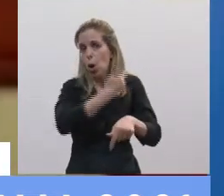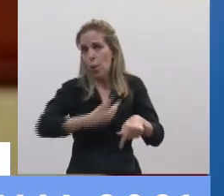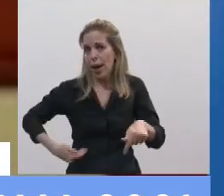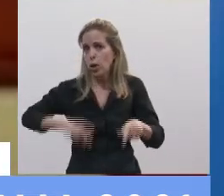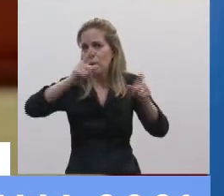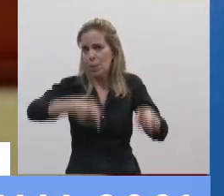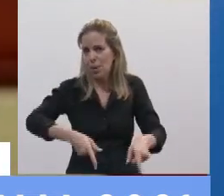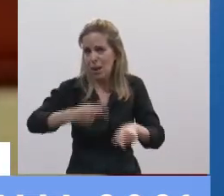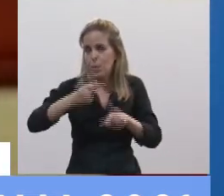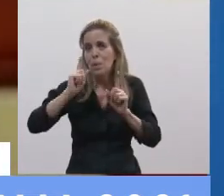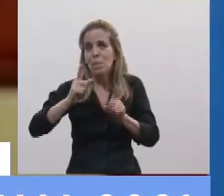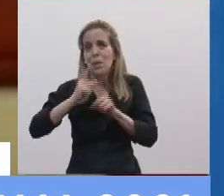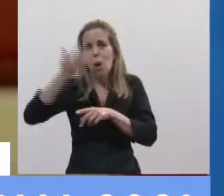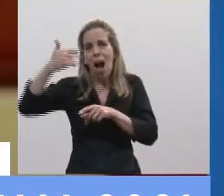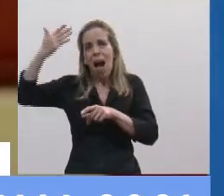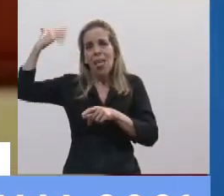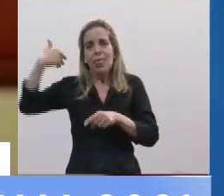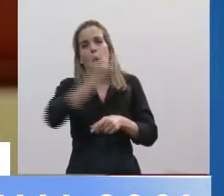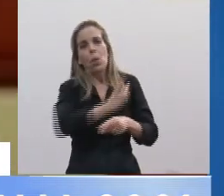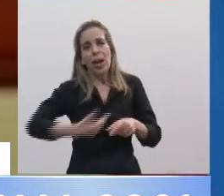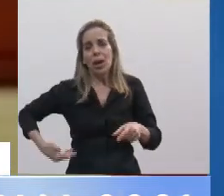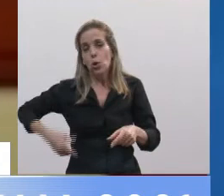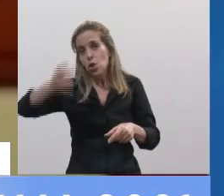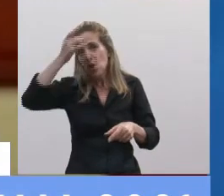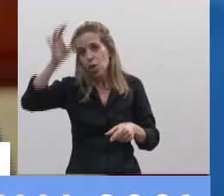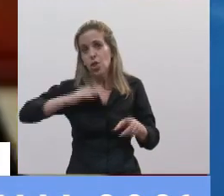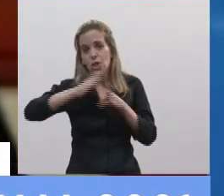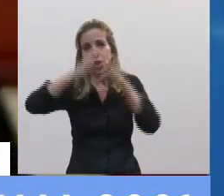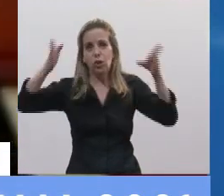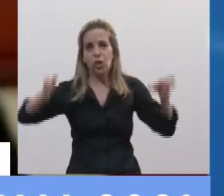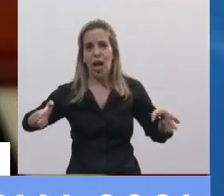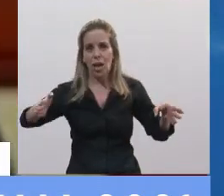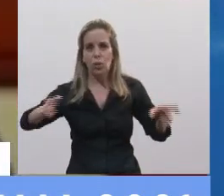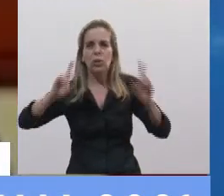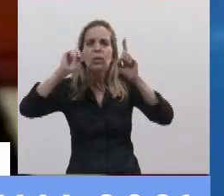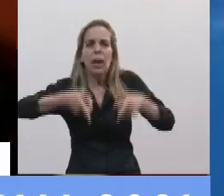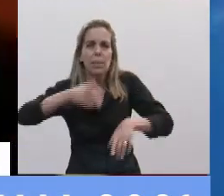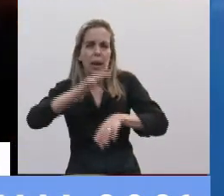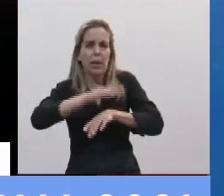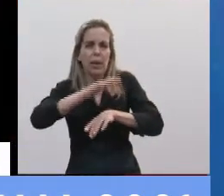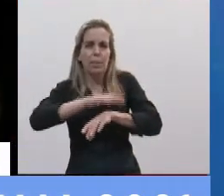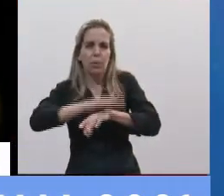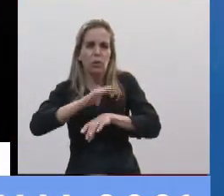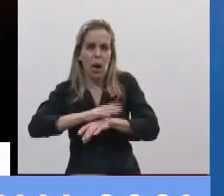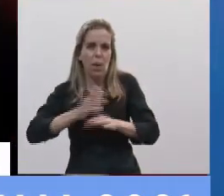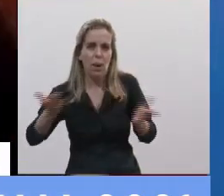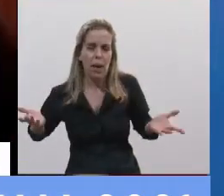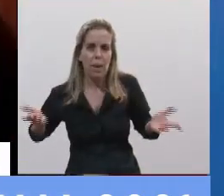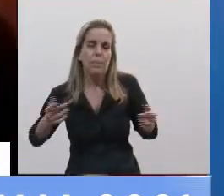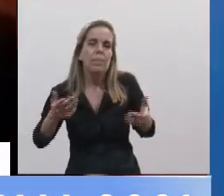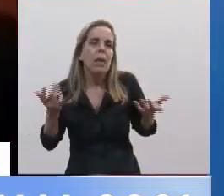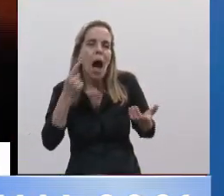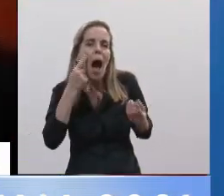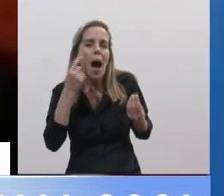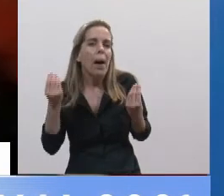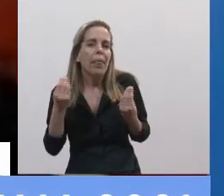gobierno de 12 años que sí también asumió luego una crisis. Entonces, con lo cual debería hoy haber, en alguna